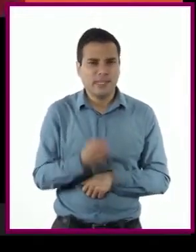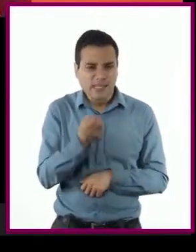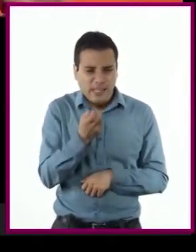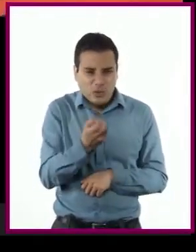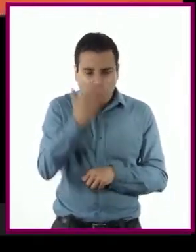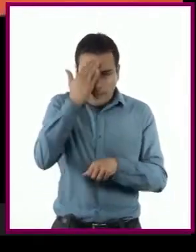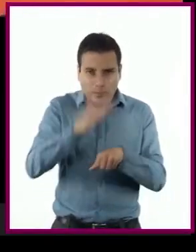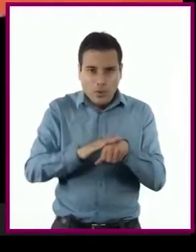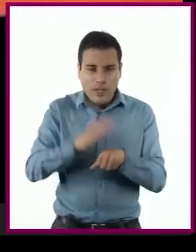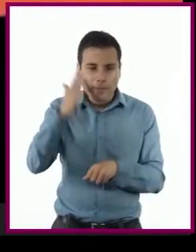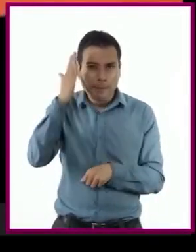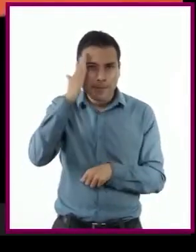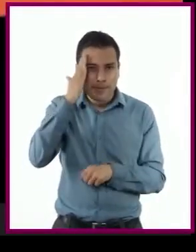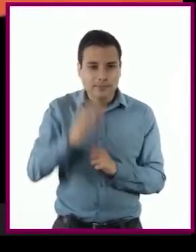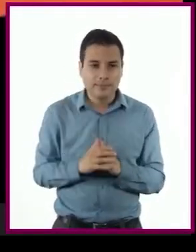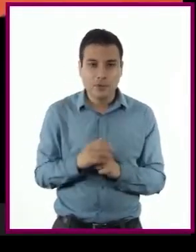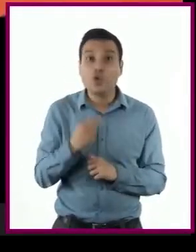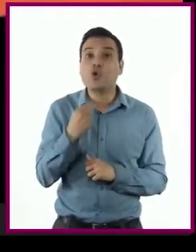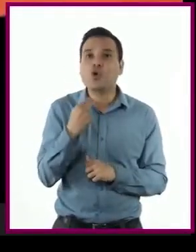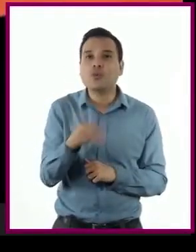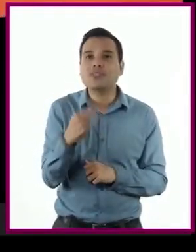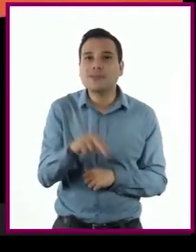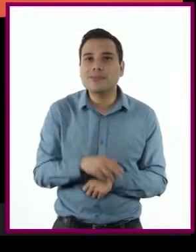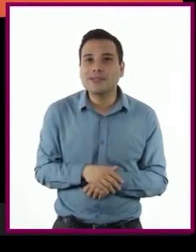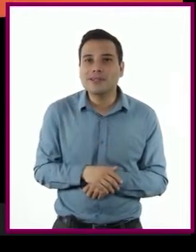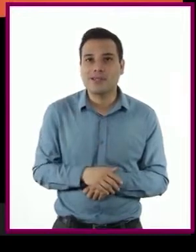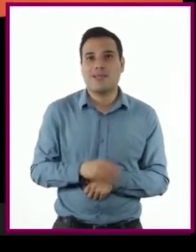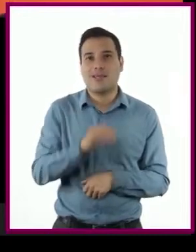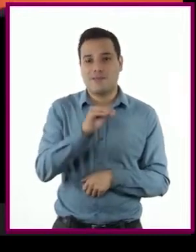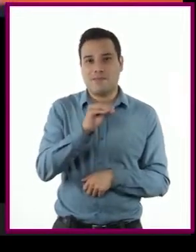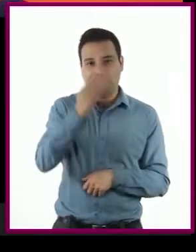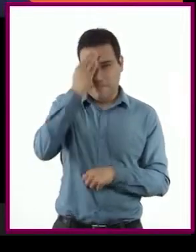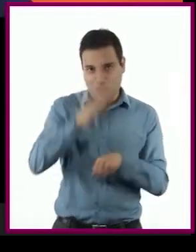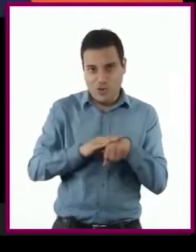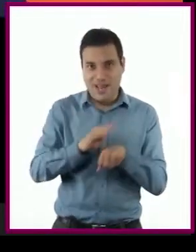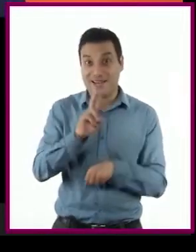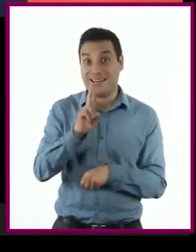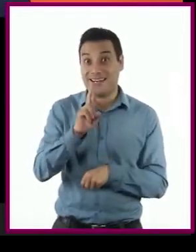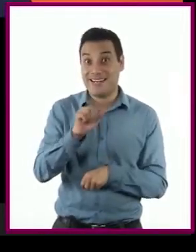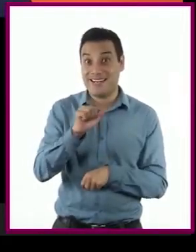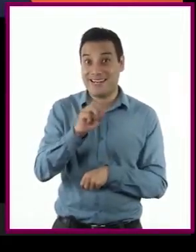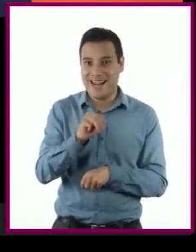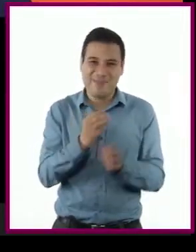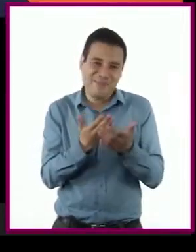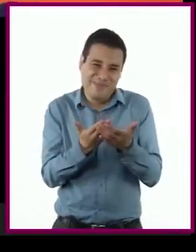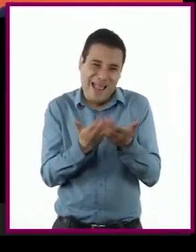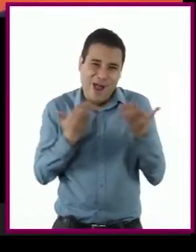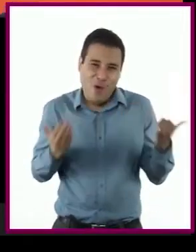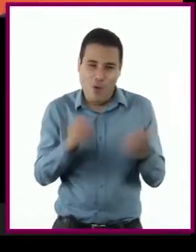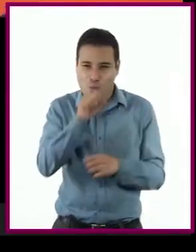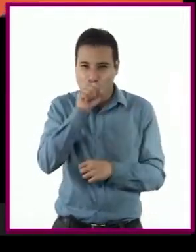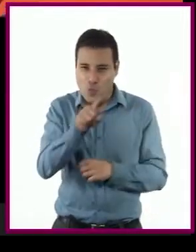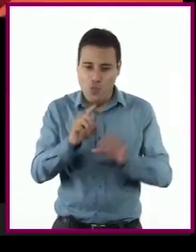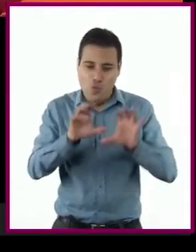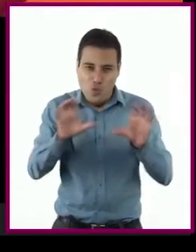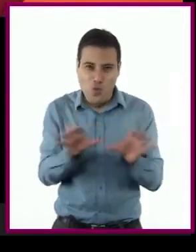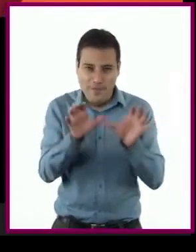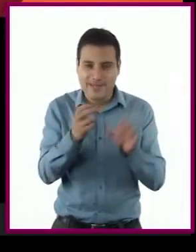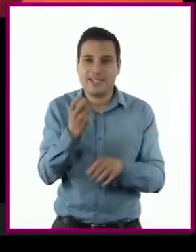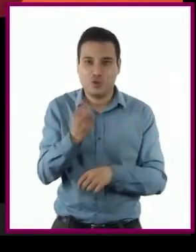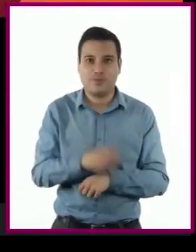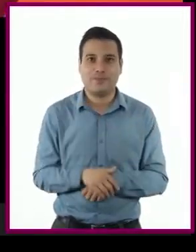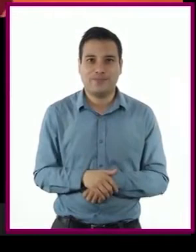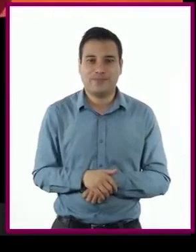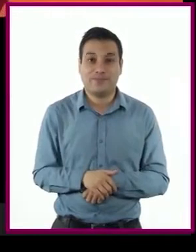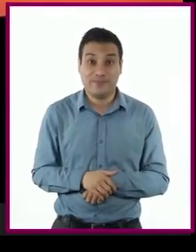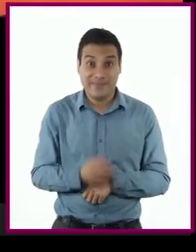principal es lo que conocemos como la memoria RAM de las computadoras actuales. Así es.